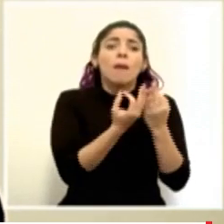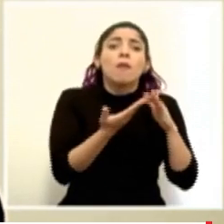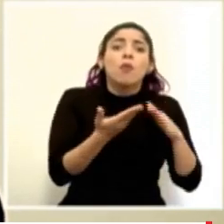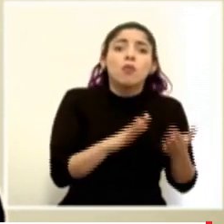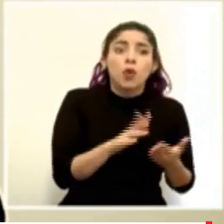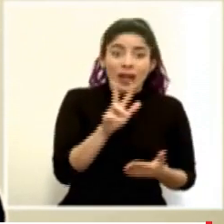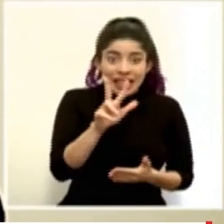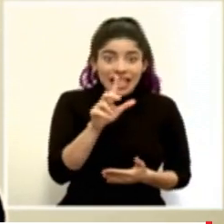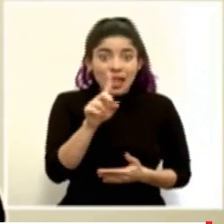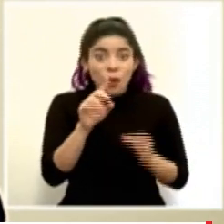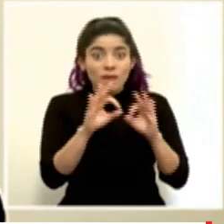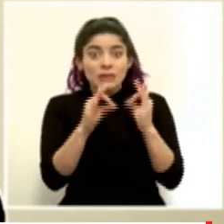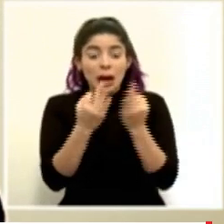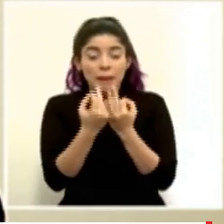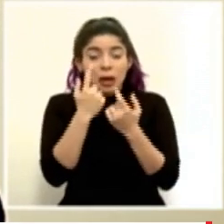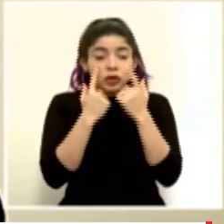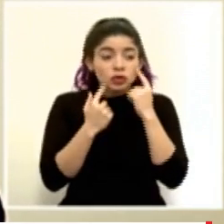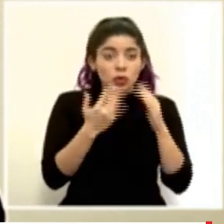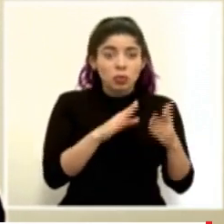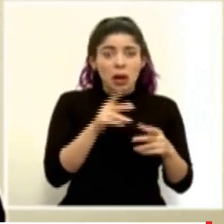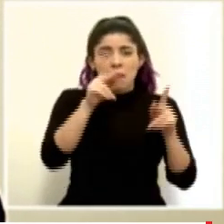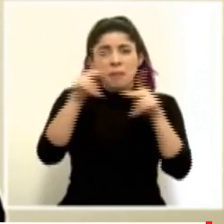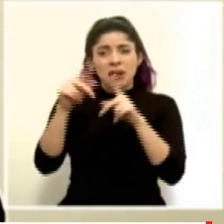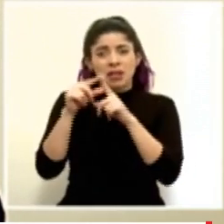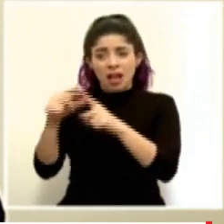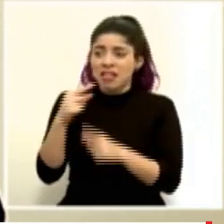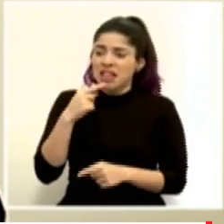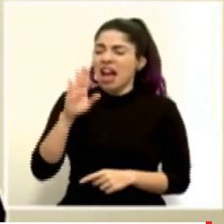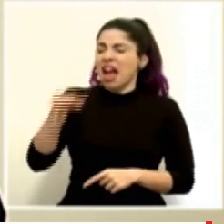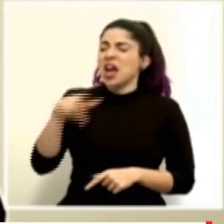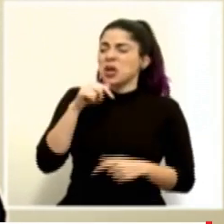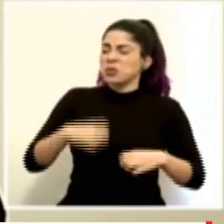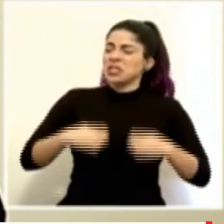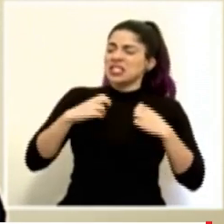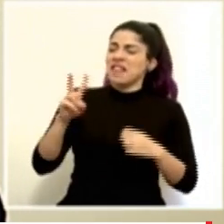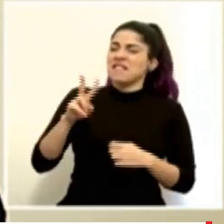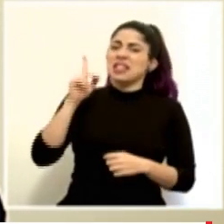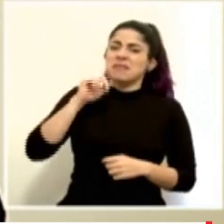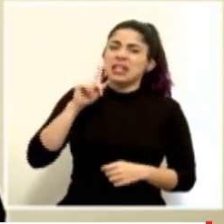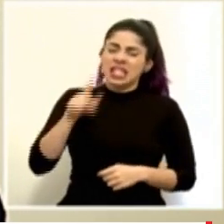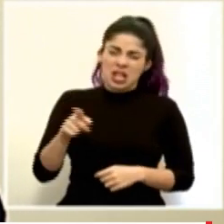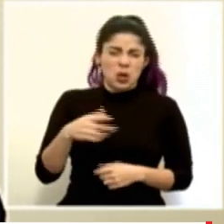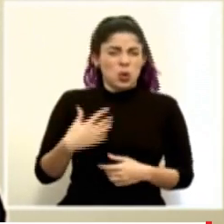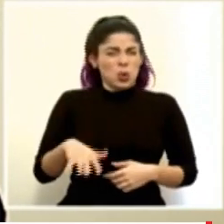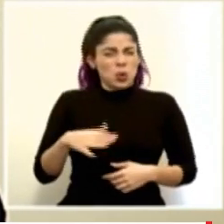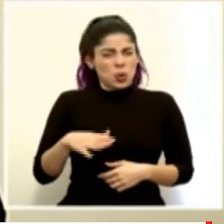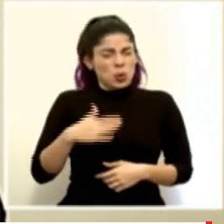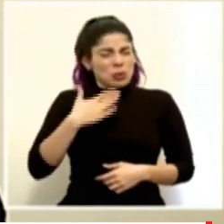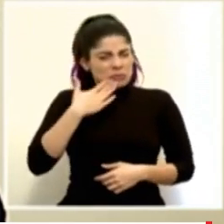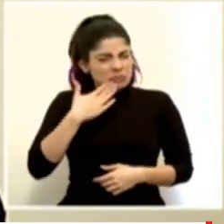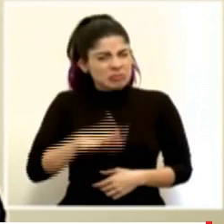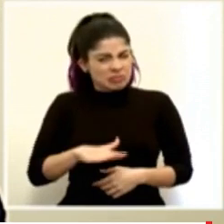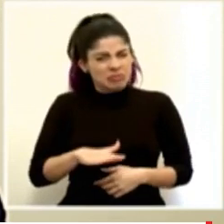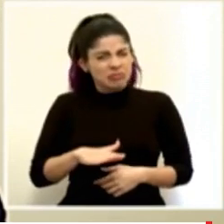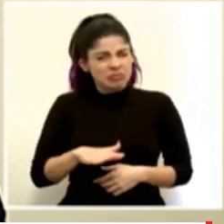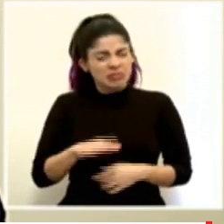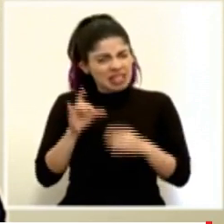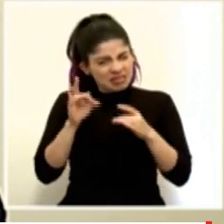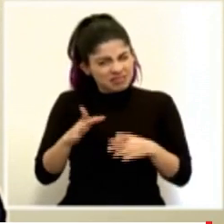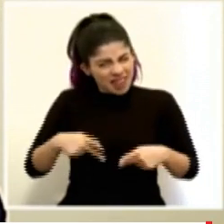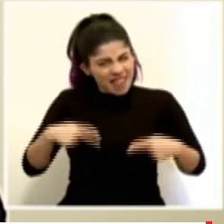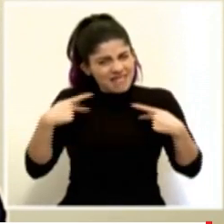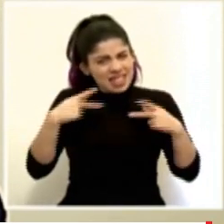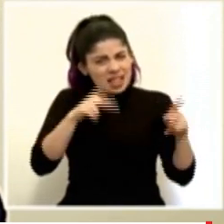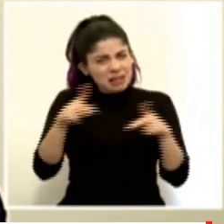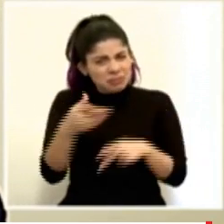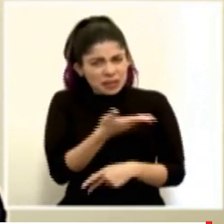esos 31 familias, que esto no existe, que este virus fue inventado, sinceramente es una crueldad, es un desprecio a la vida